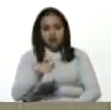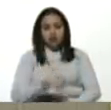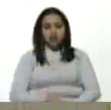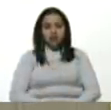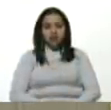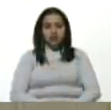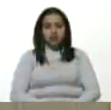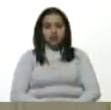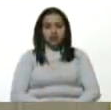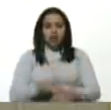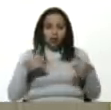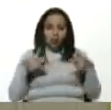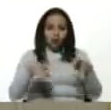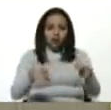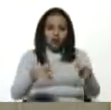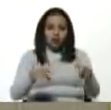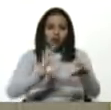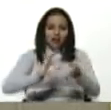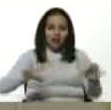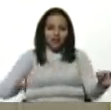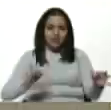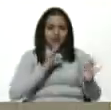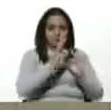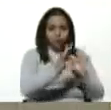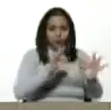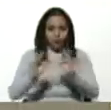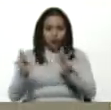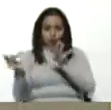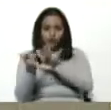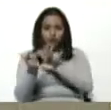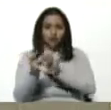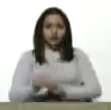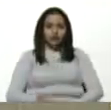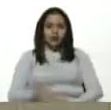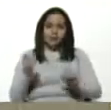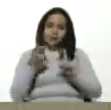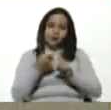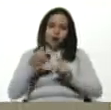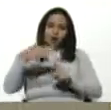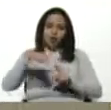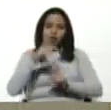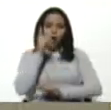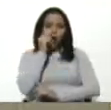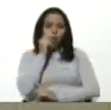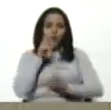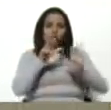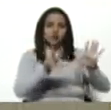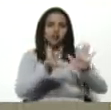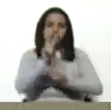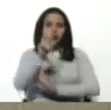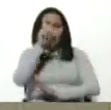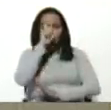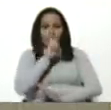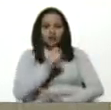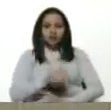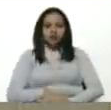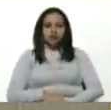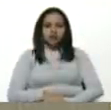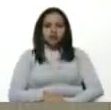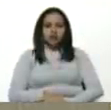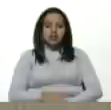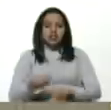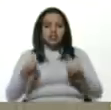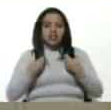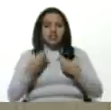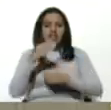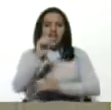de cortar con estas cadenas de contagio. El primero de ellos es un hombre de 82 años de Antímano.